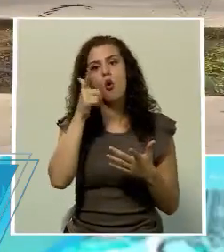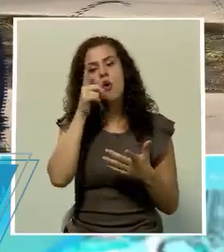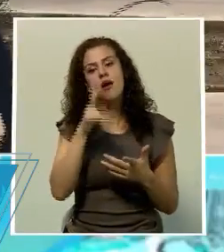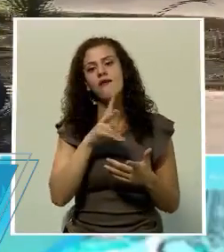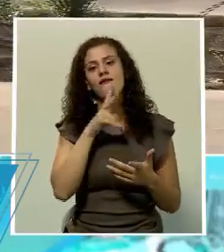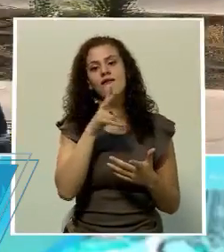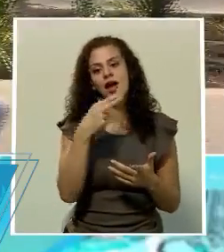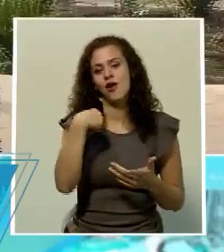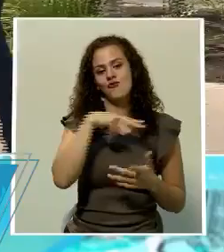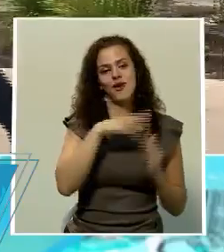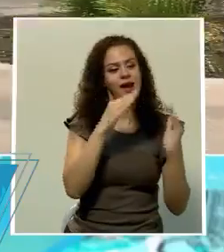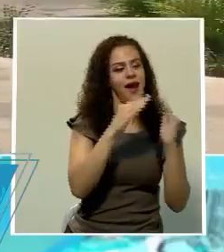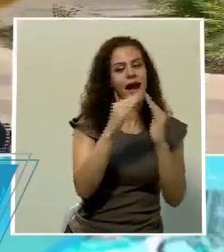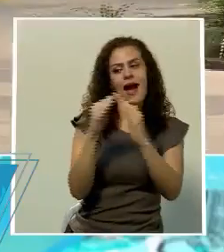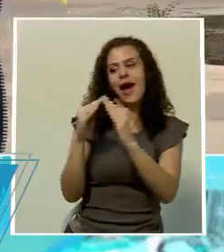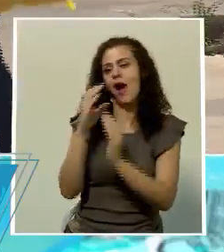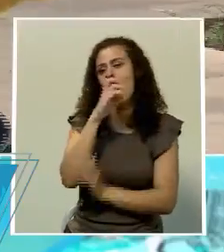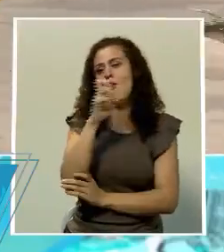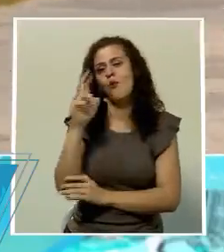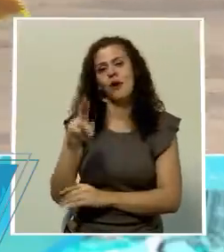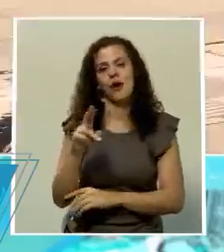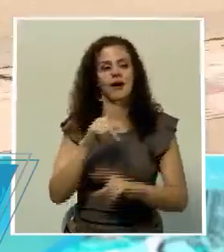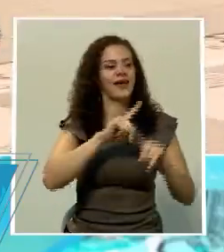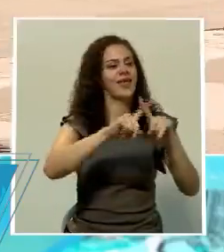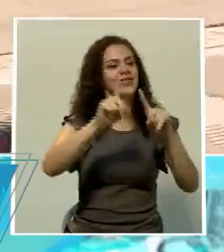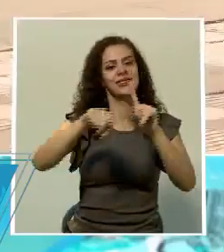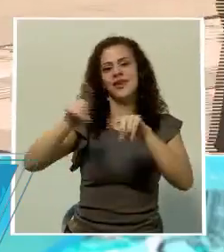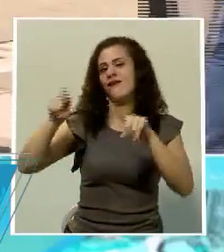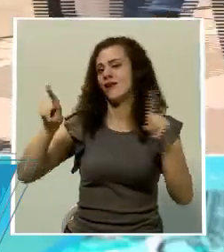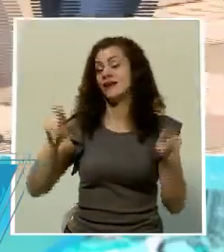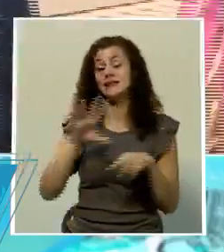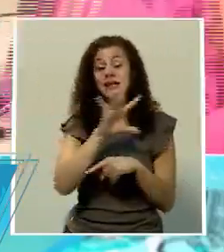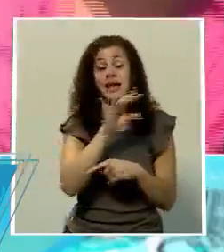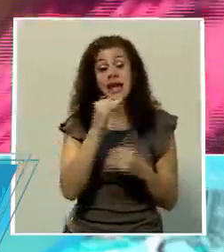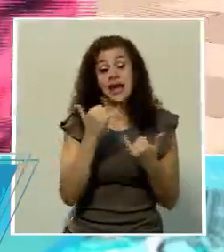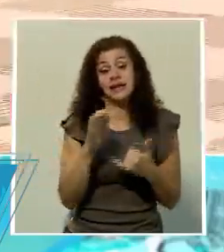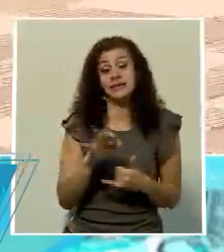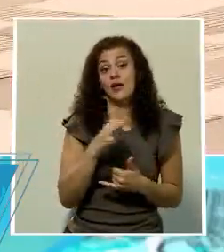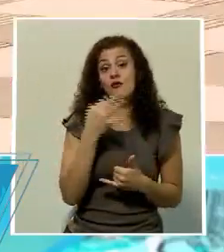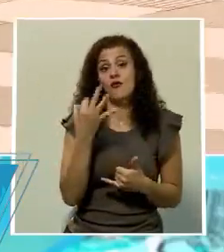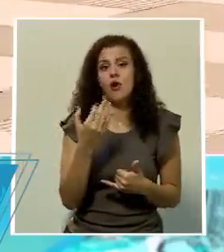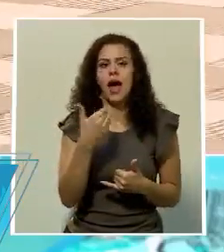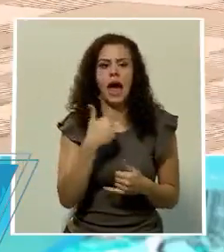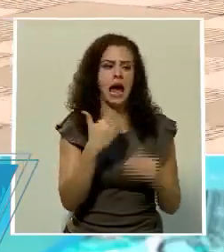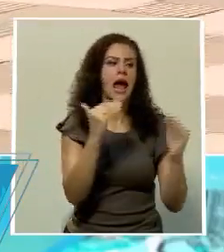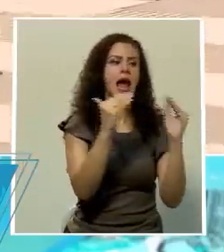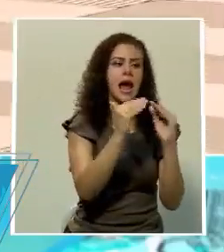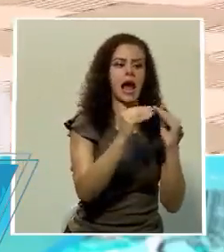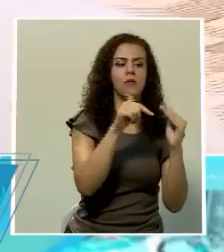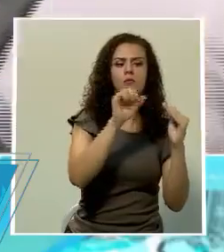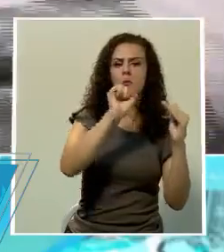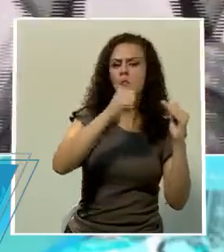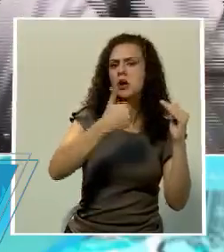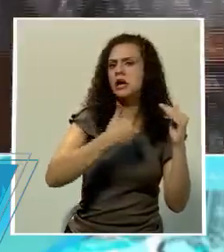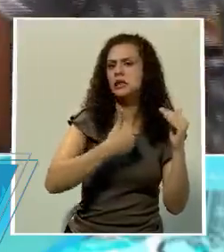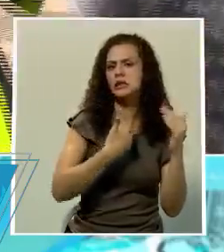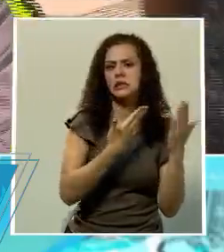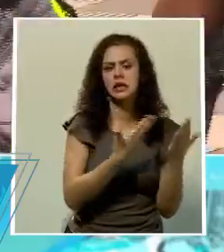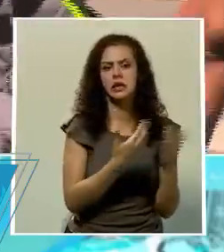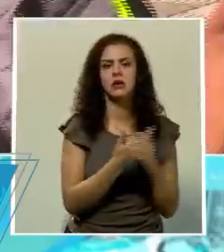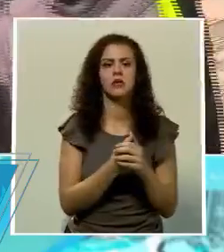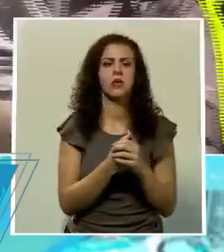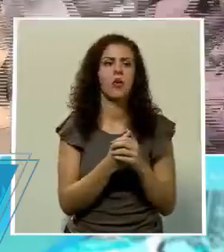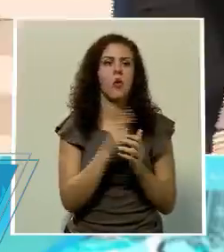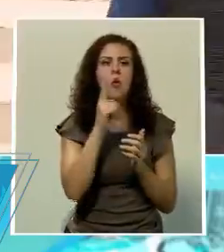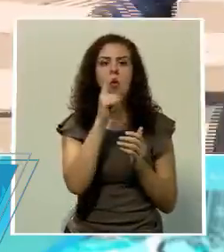las realidades de nuestros hogares en Costa Rica es muy diversa y de esta forma hay casas que pueden tener